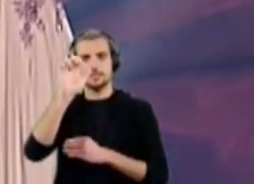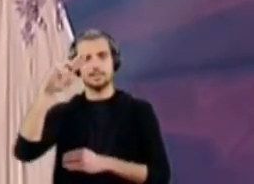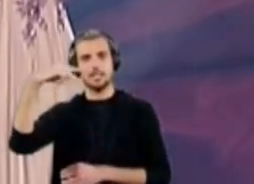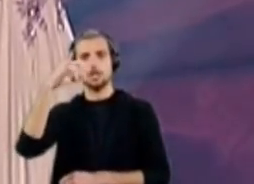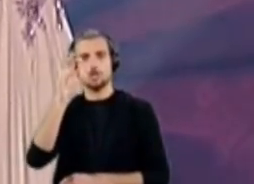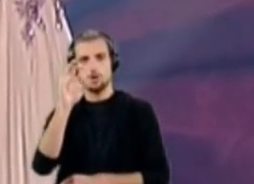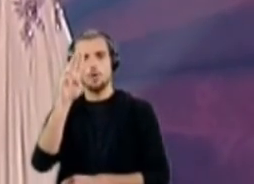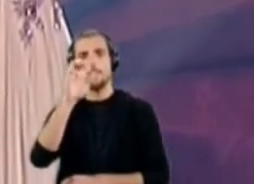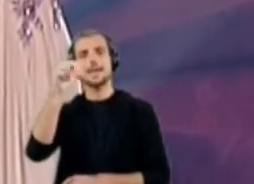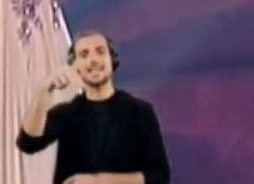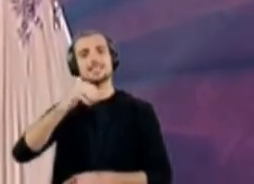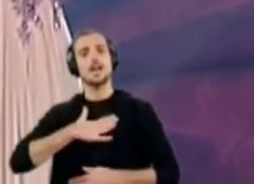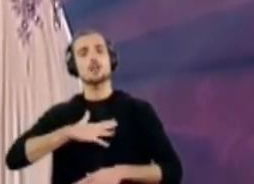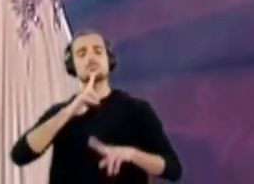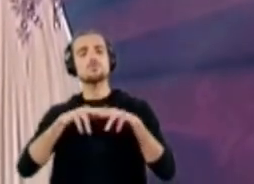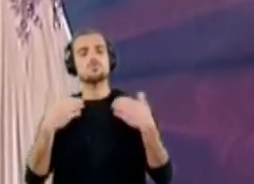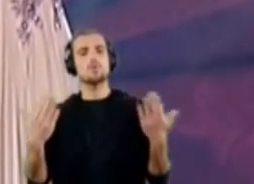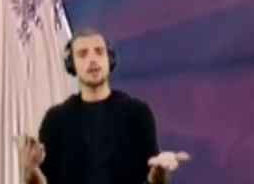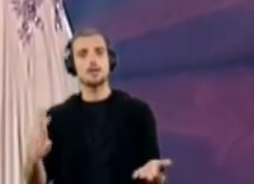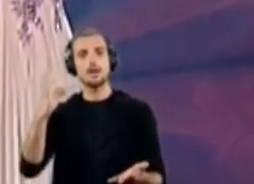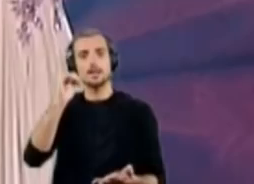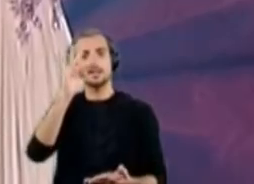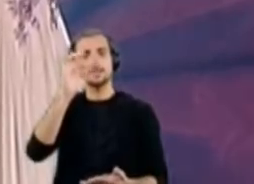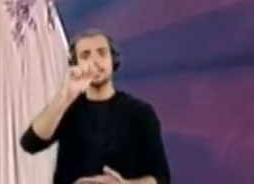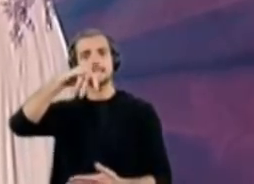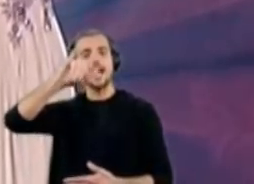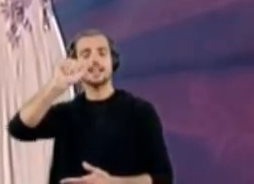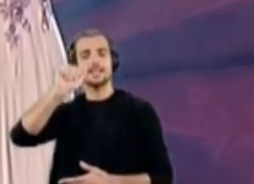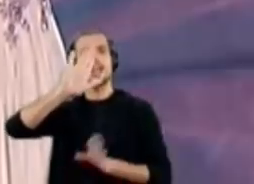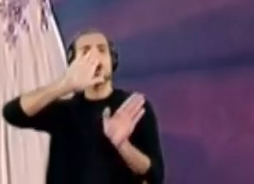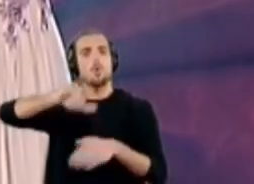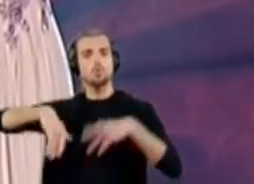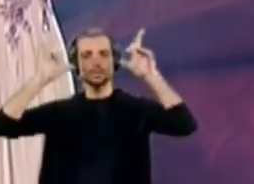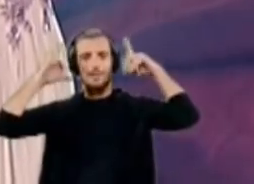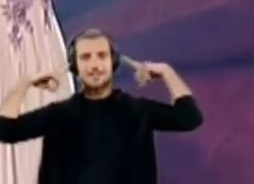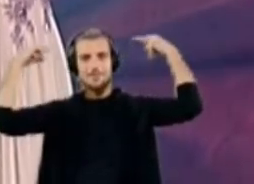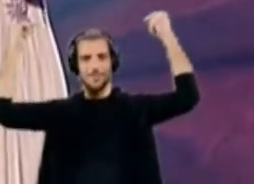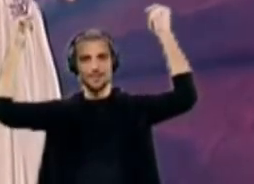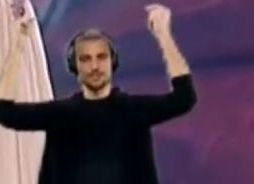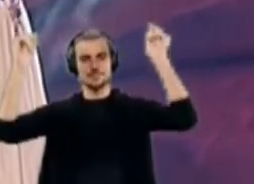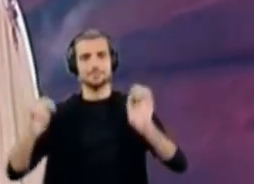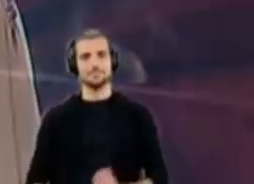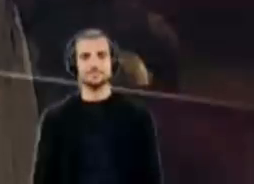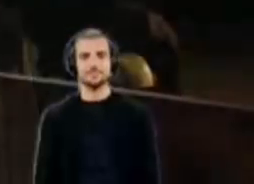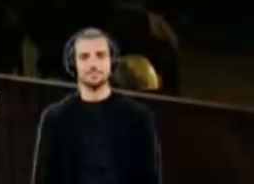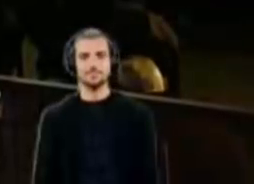Padrón, con el título Titania, la última ninfa.